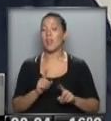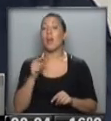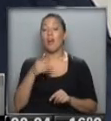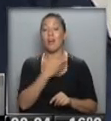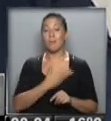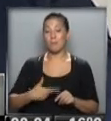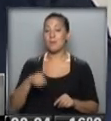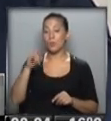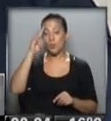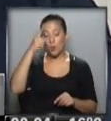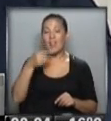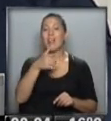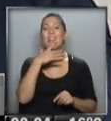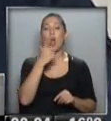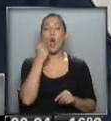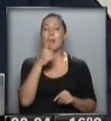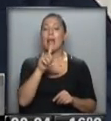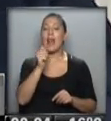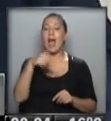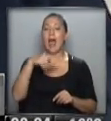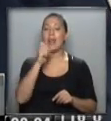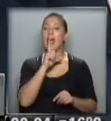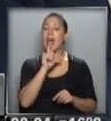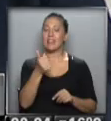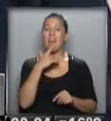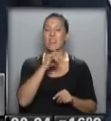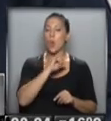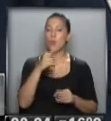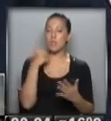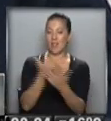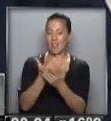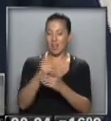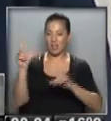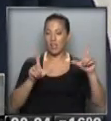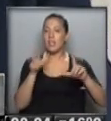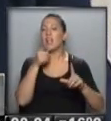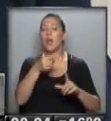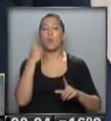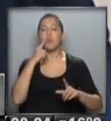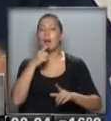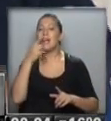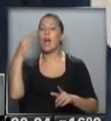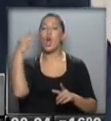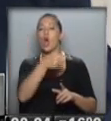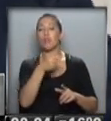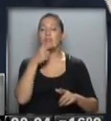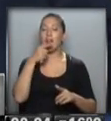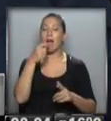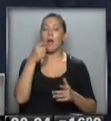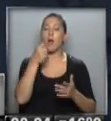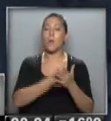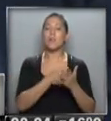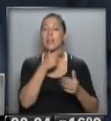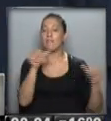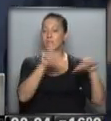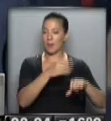denuncias de la Nata son parte de la hojarasca de la lucha política Argentina que tira contra todo que en Uruguay